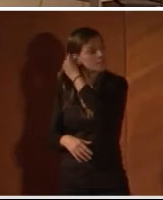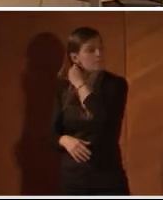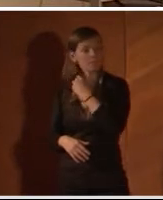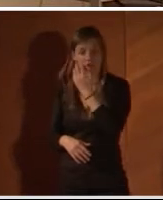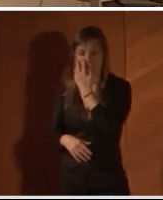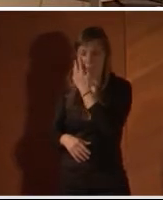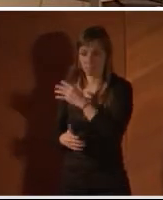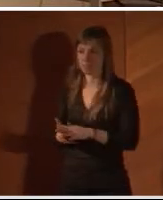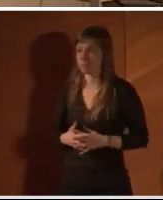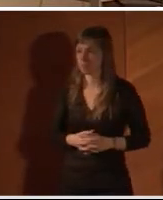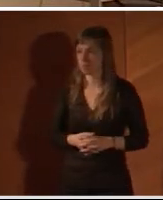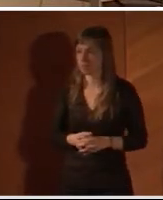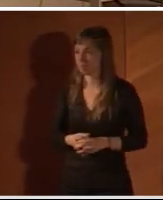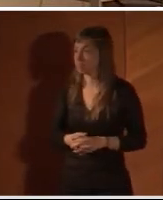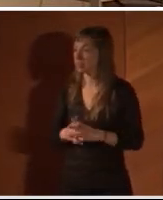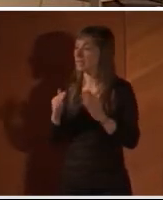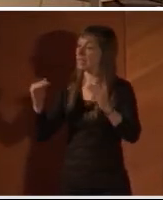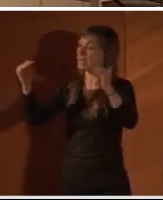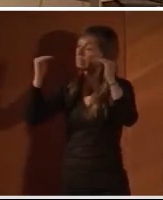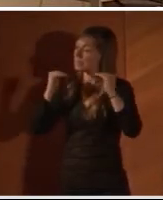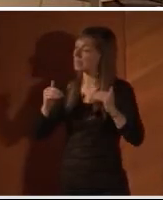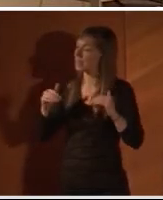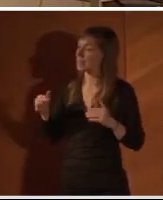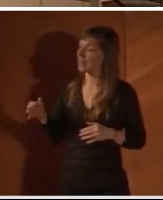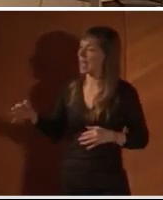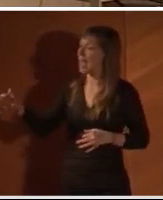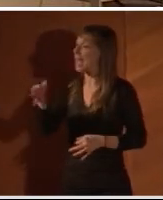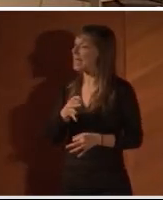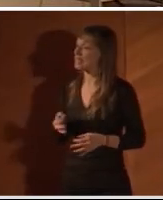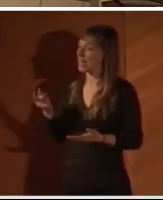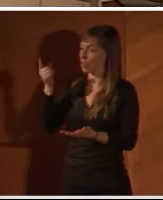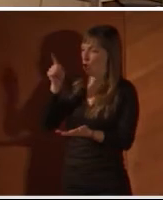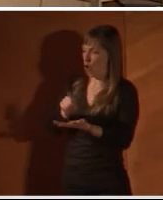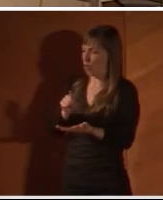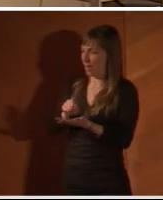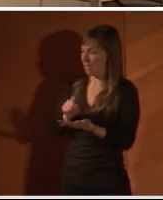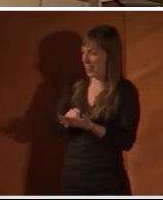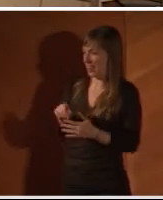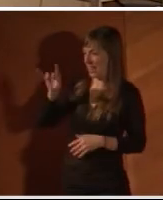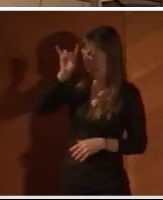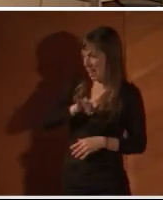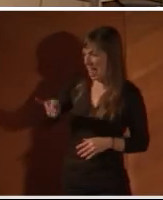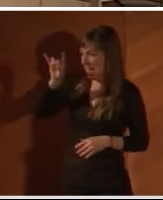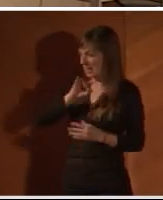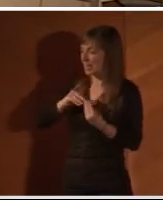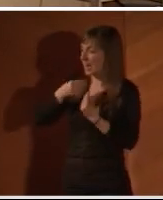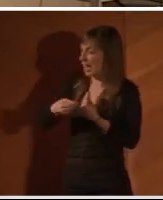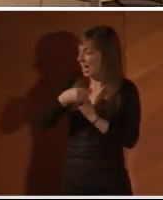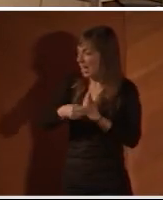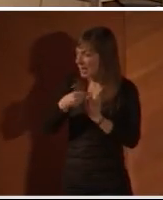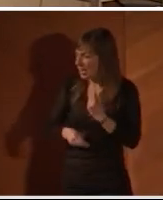Benito Serrano. Saltamos a las islas de nuevo, al Cabildo de Gran Canaria. Juan Manuel Brito, consejero